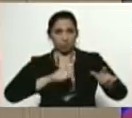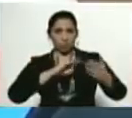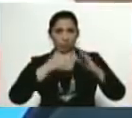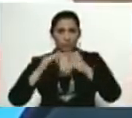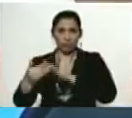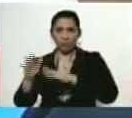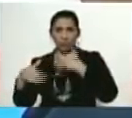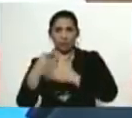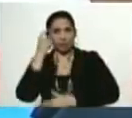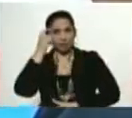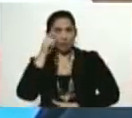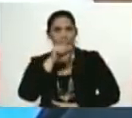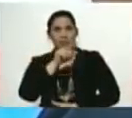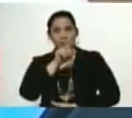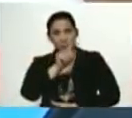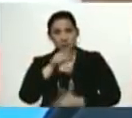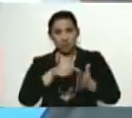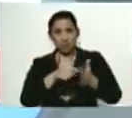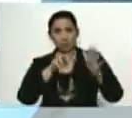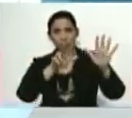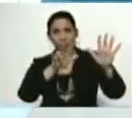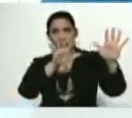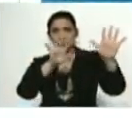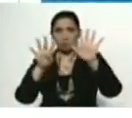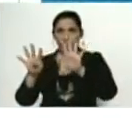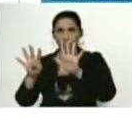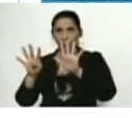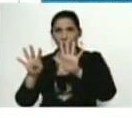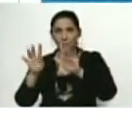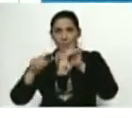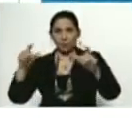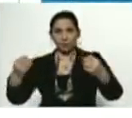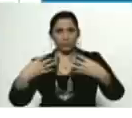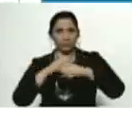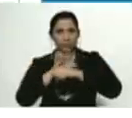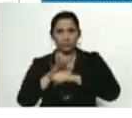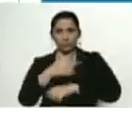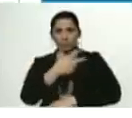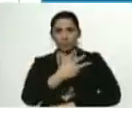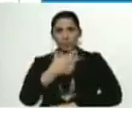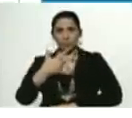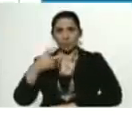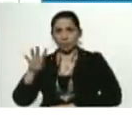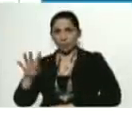hoy 1.819 casos con 334 pacientes recuperados,